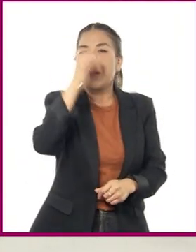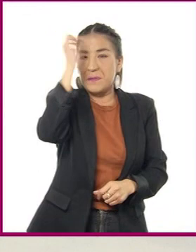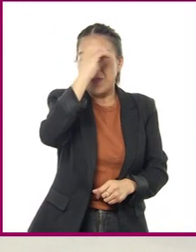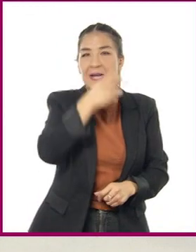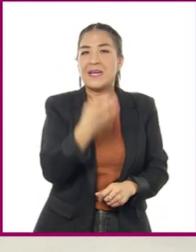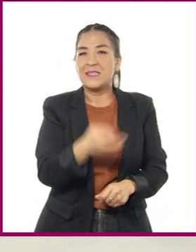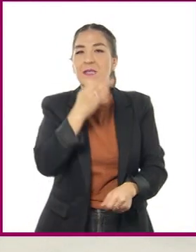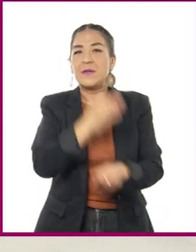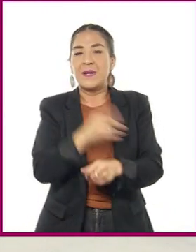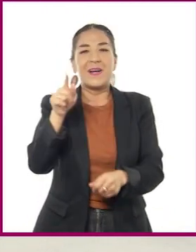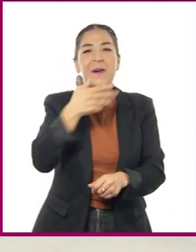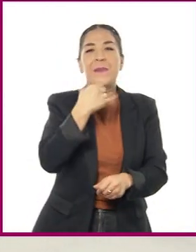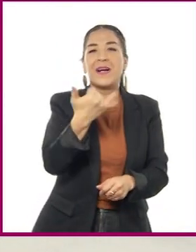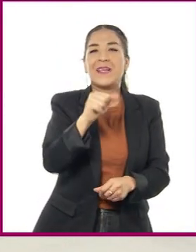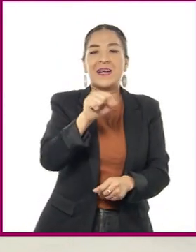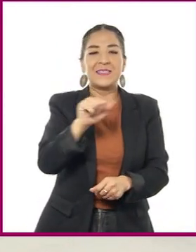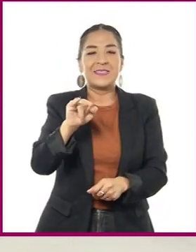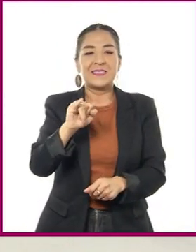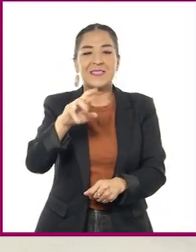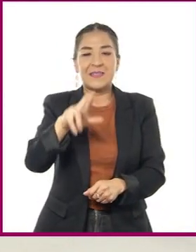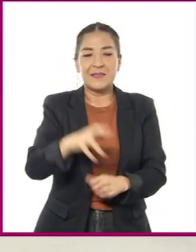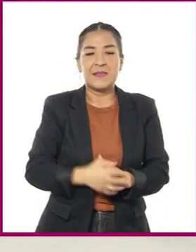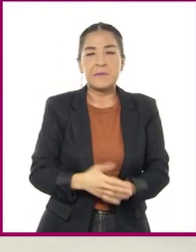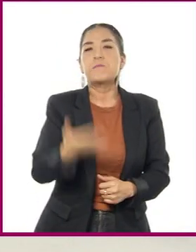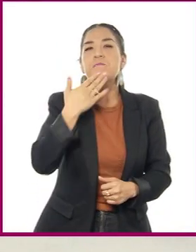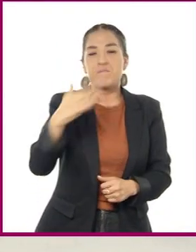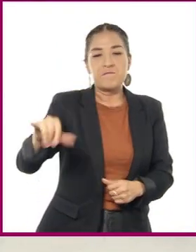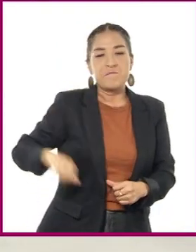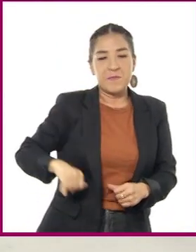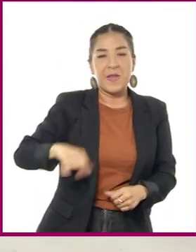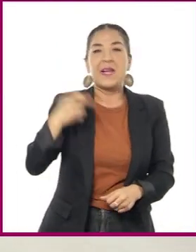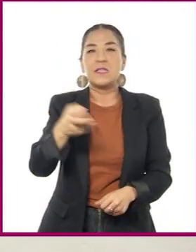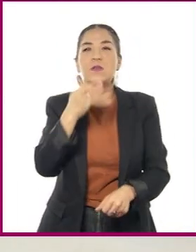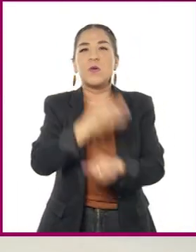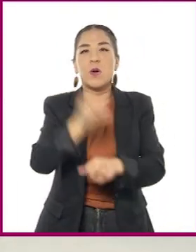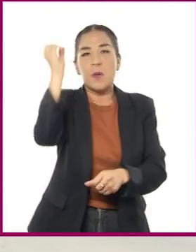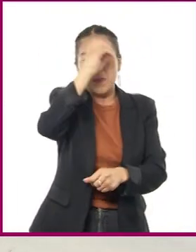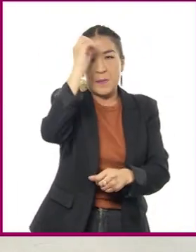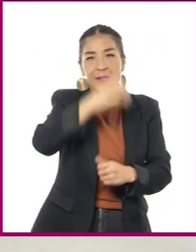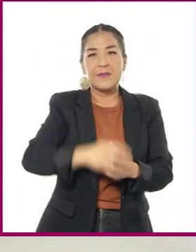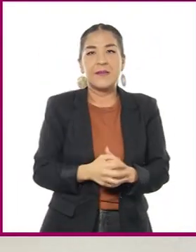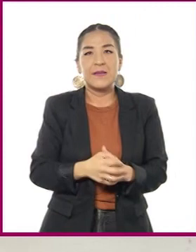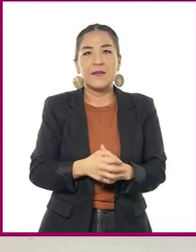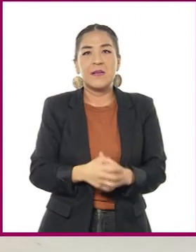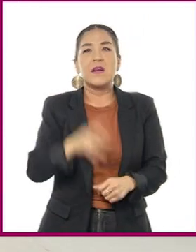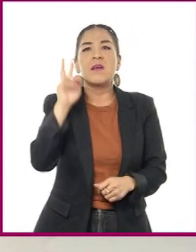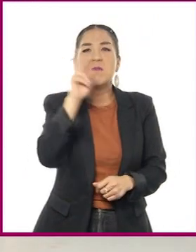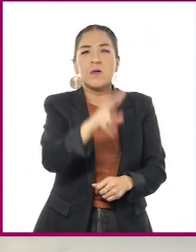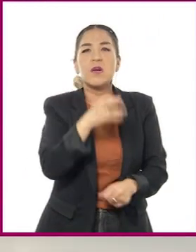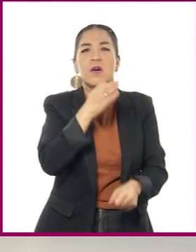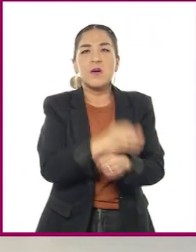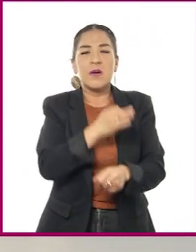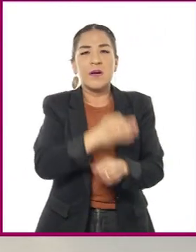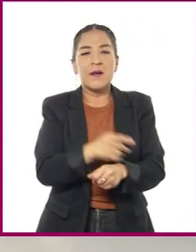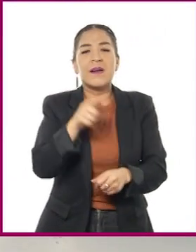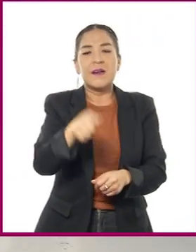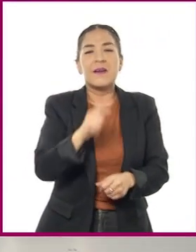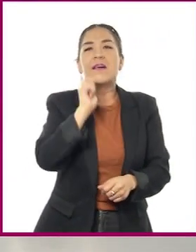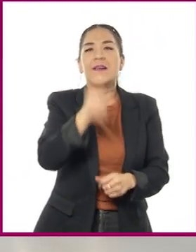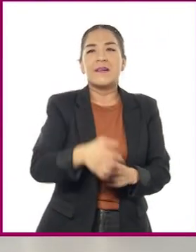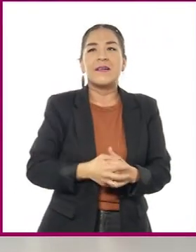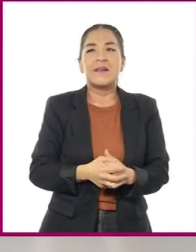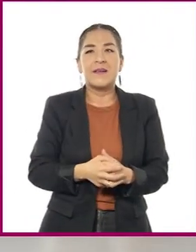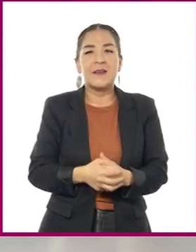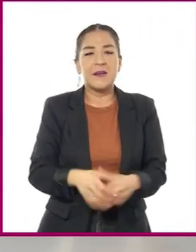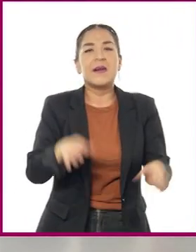la opinión de Yacir, Nadia? Es muy interesante su opinión, maestra. Se nota que preparó muy bien su